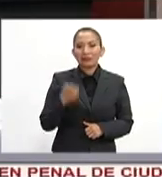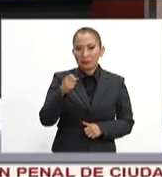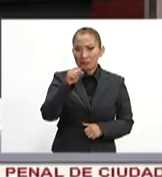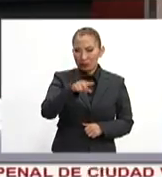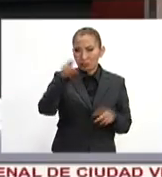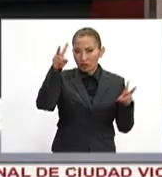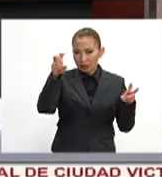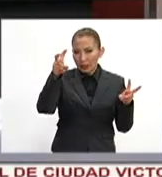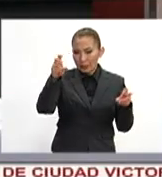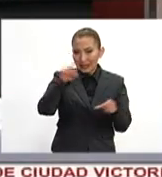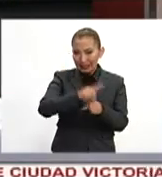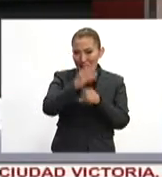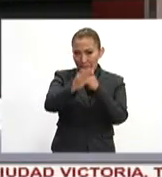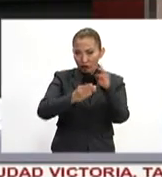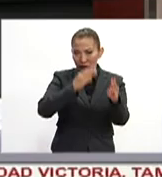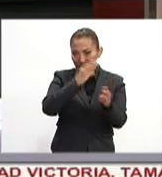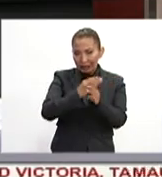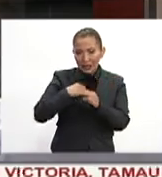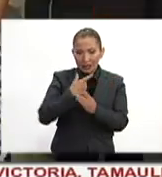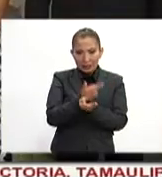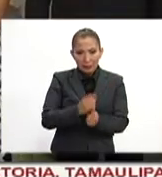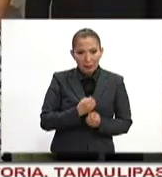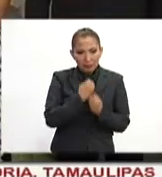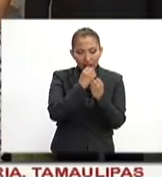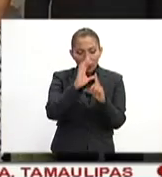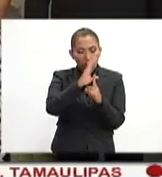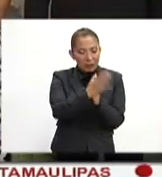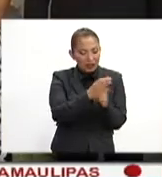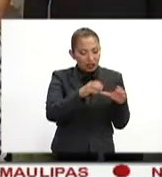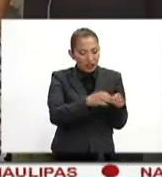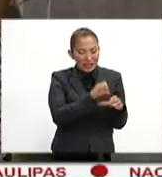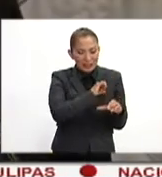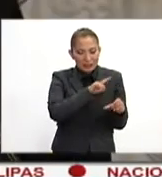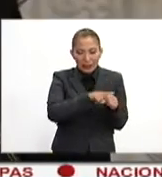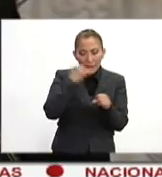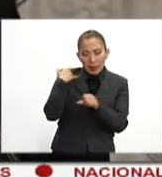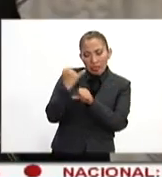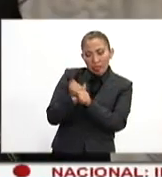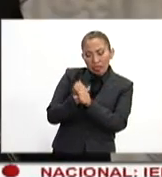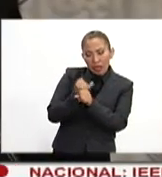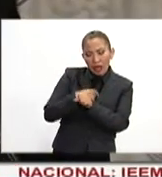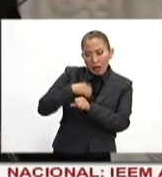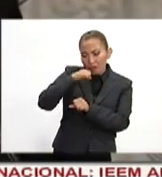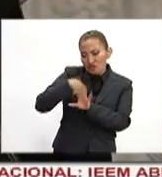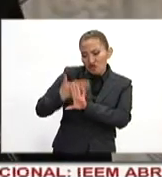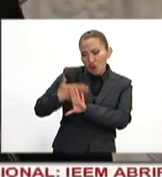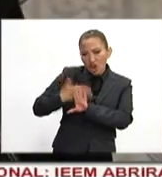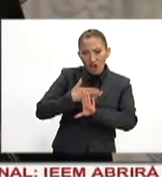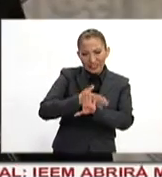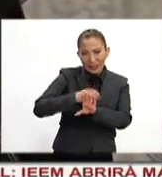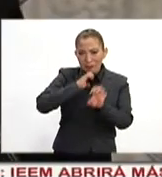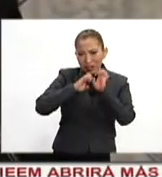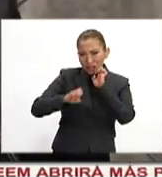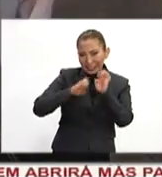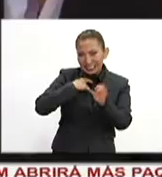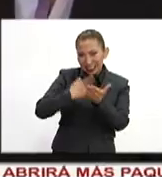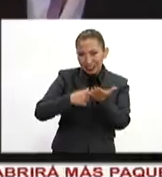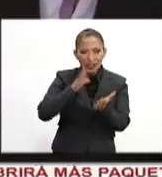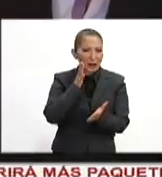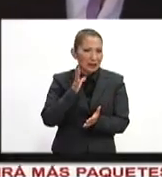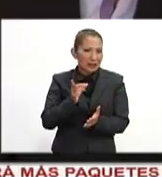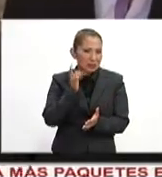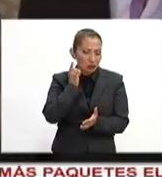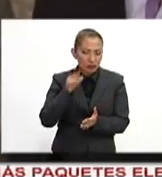En este marco del Día Mundial de la Libertad de Expresión, la Comisión Especial de Seguimiento a las Agresiones de Periodistas y Medios de Comunicación de la Cámara de